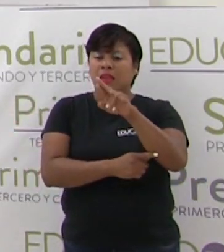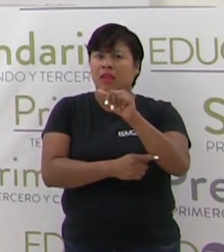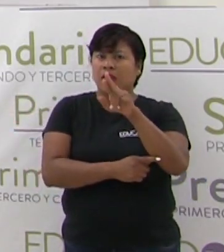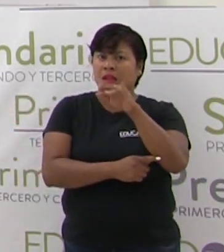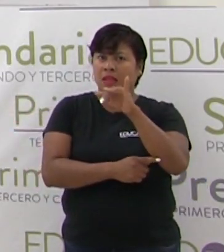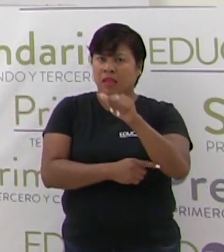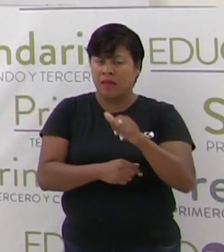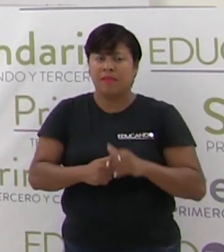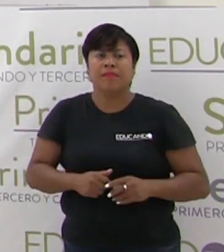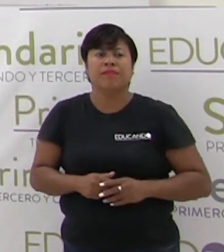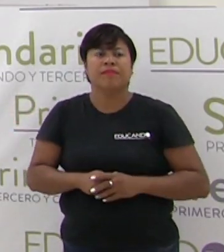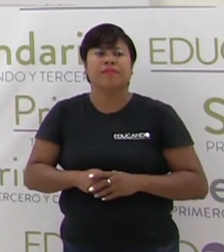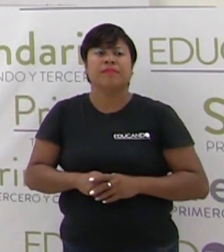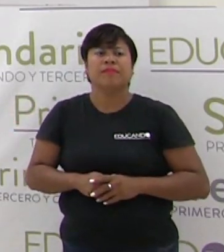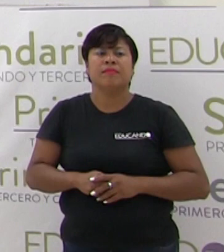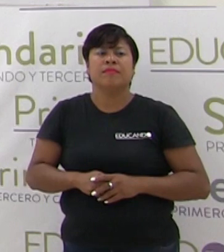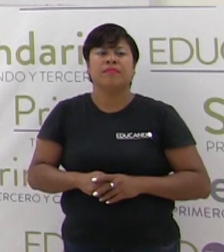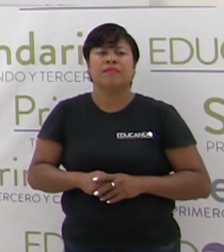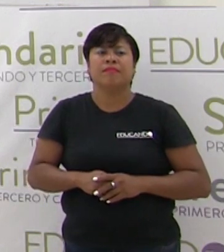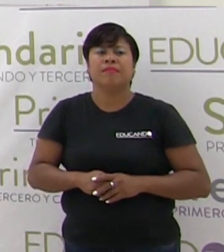literaria,